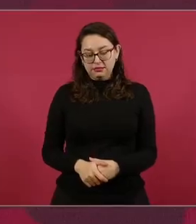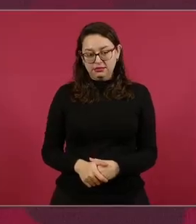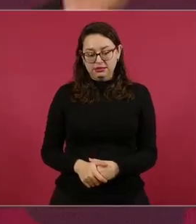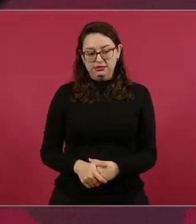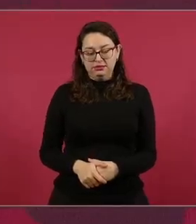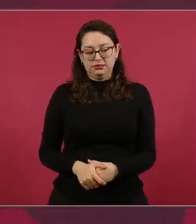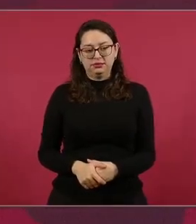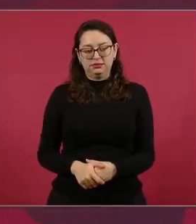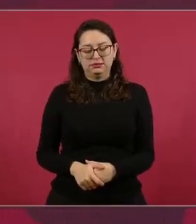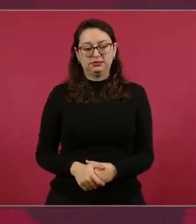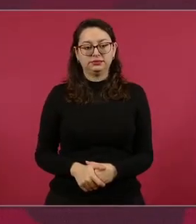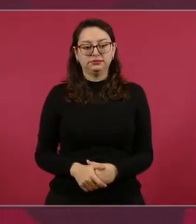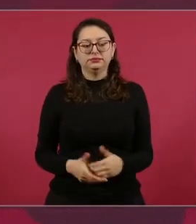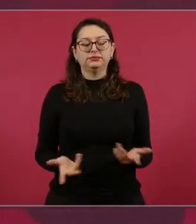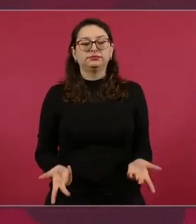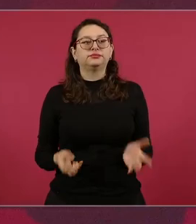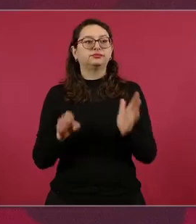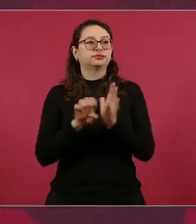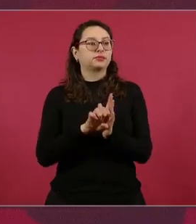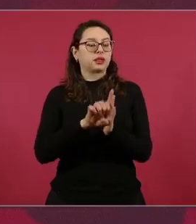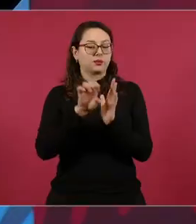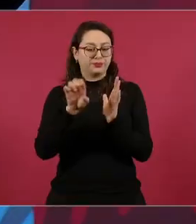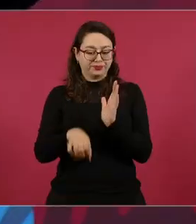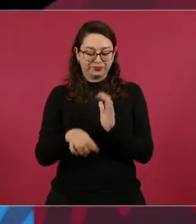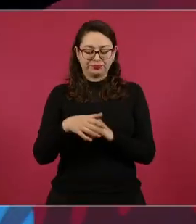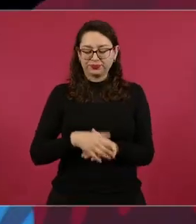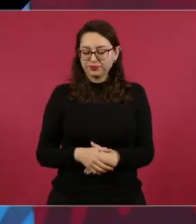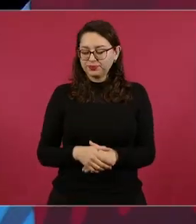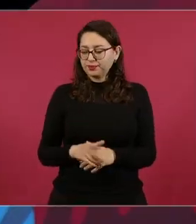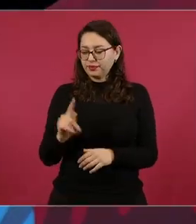se quedó con Teléfonos de México